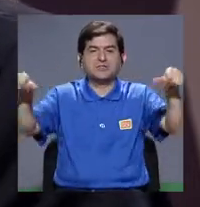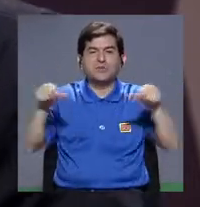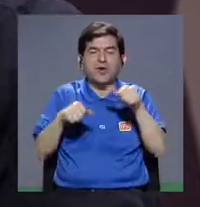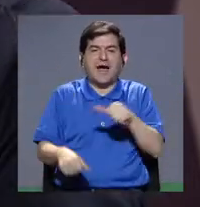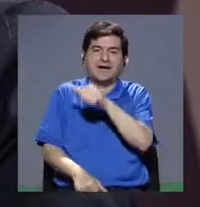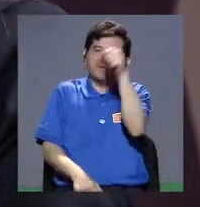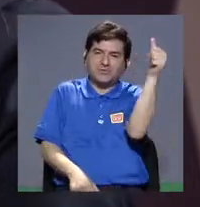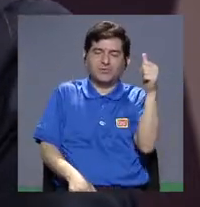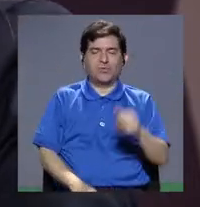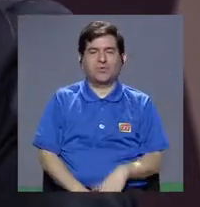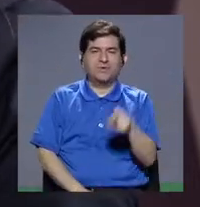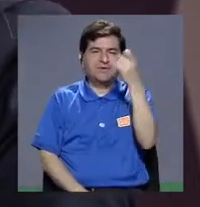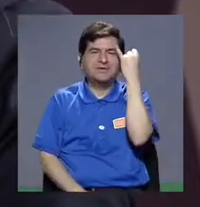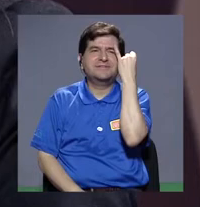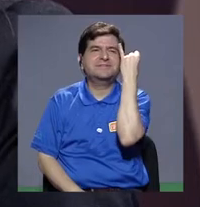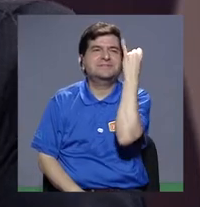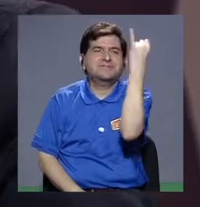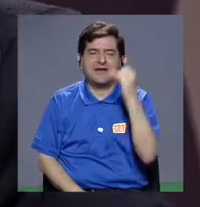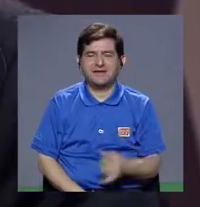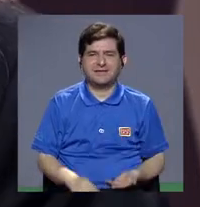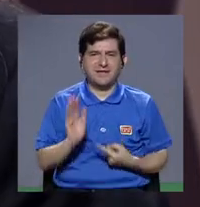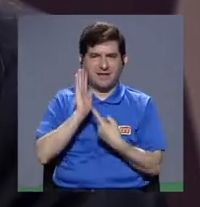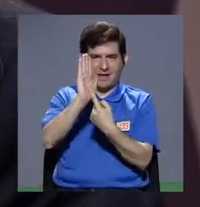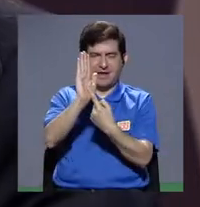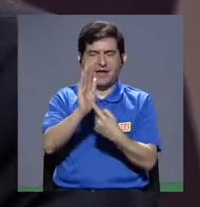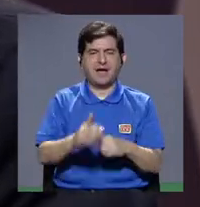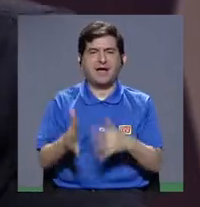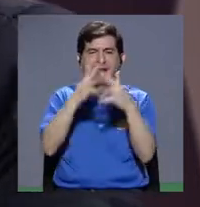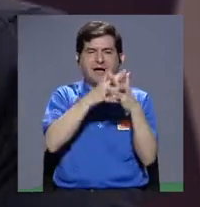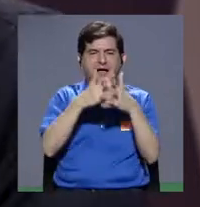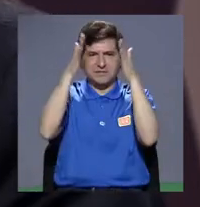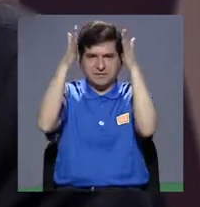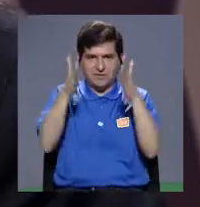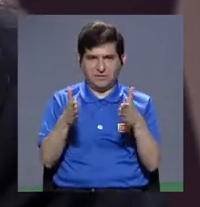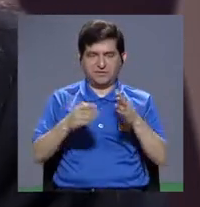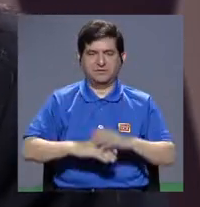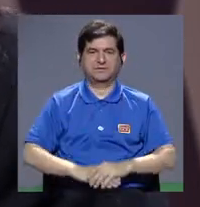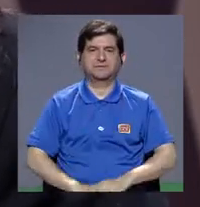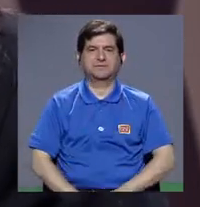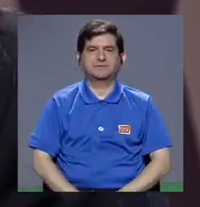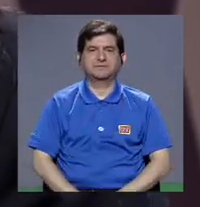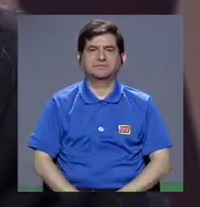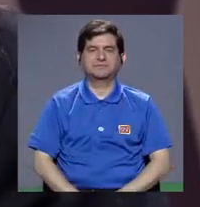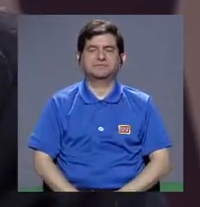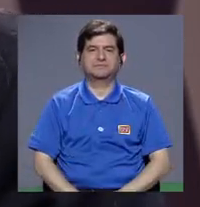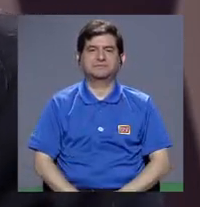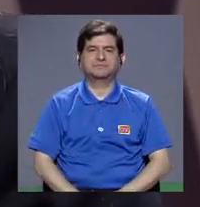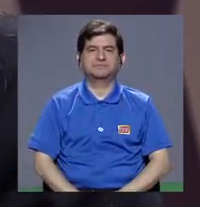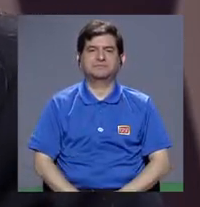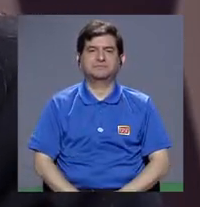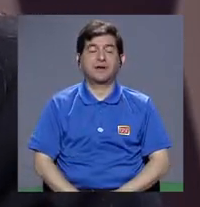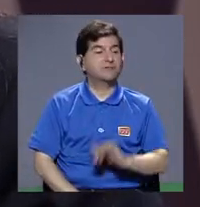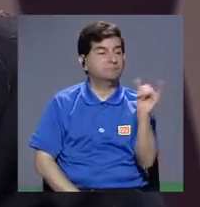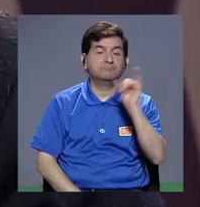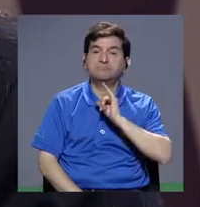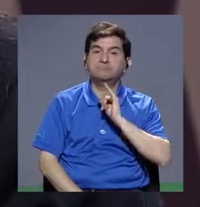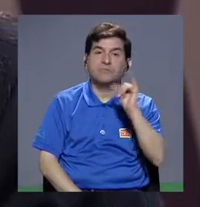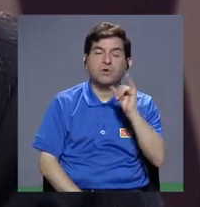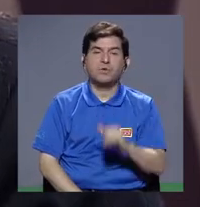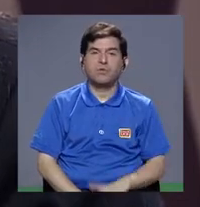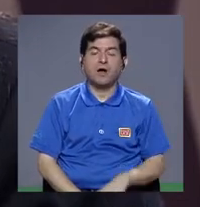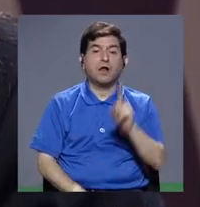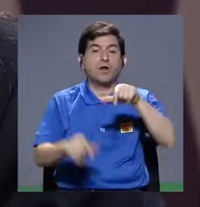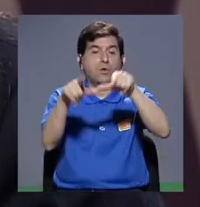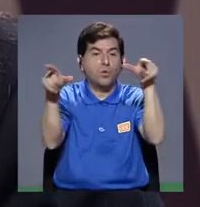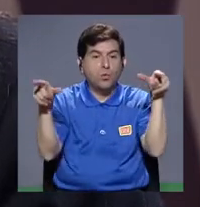zonas azules está esta idea la presenta un norteamericano y bueno es también